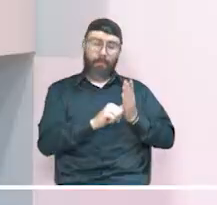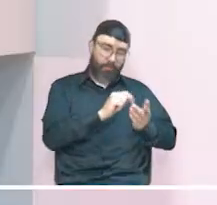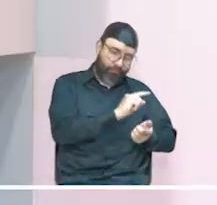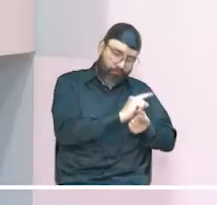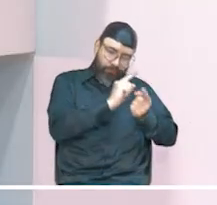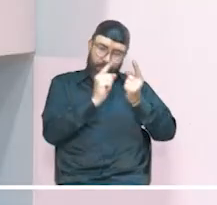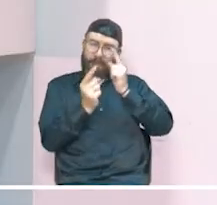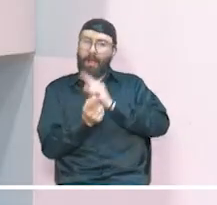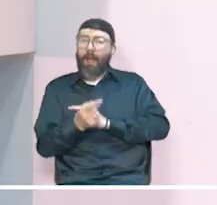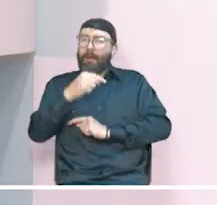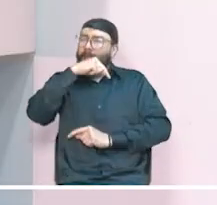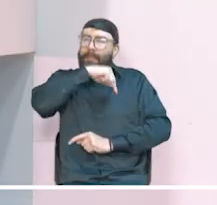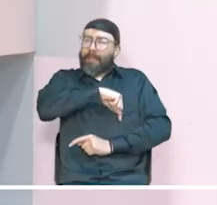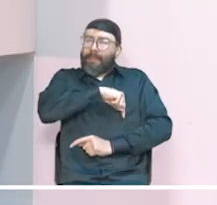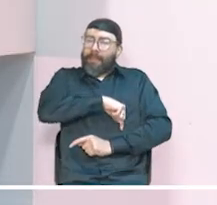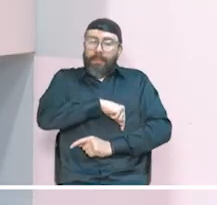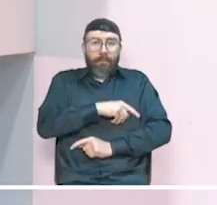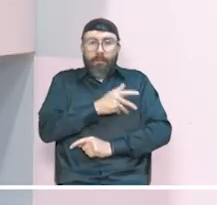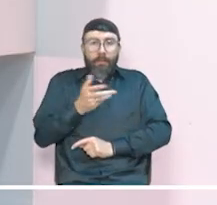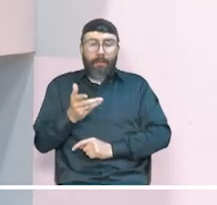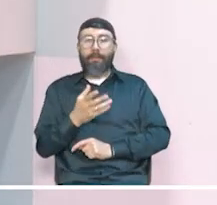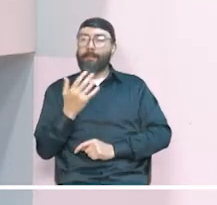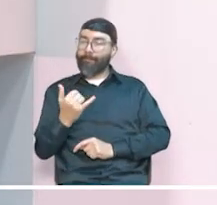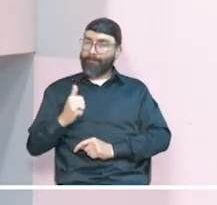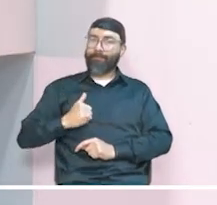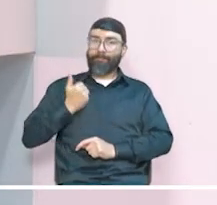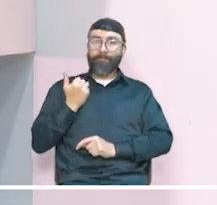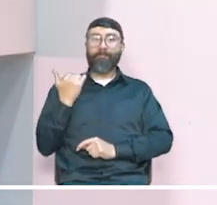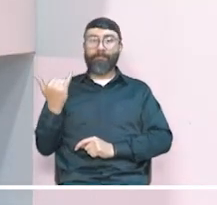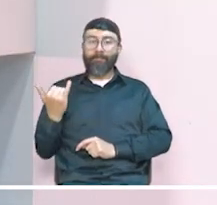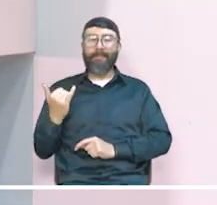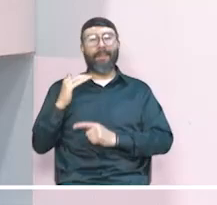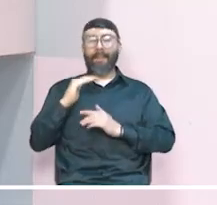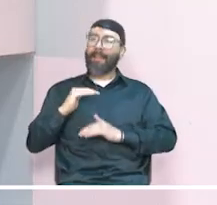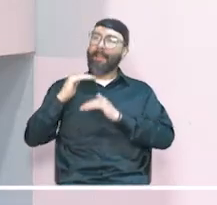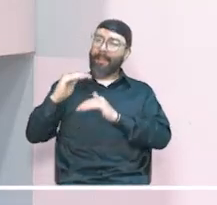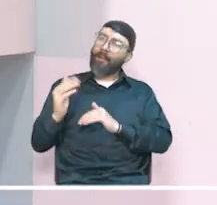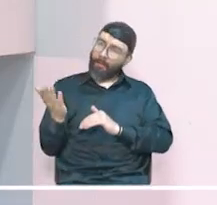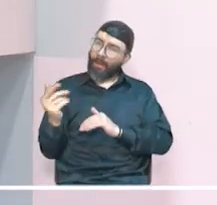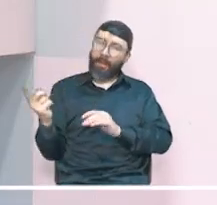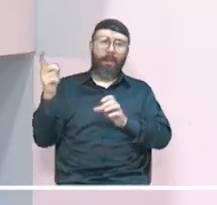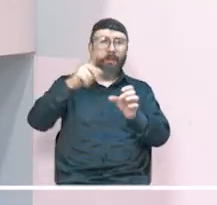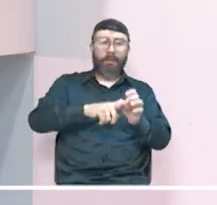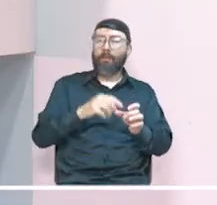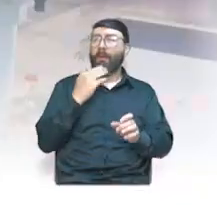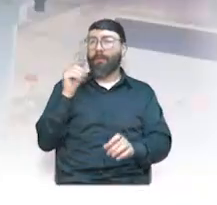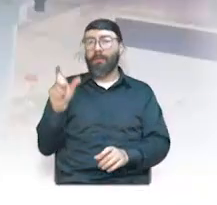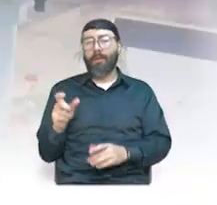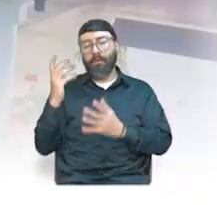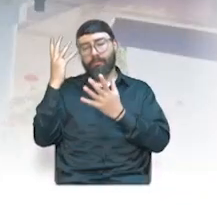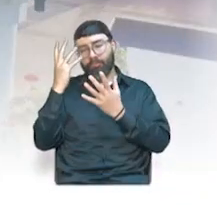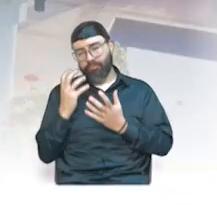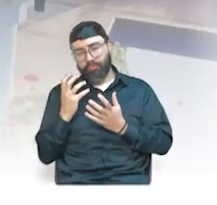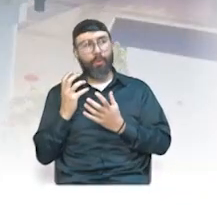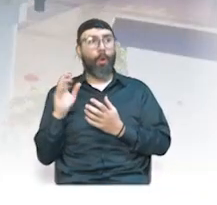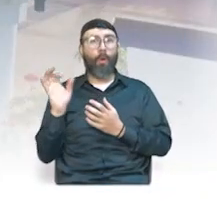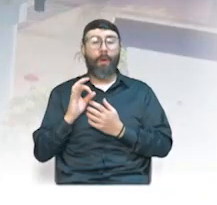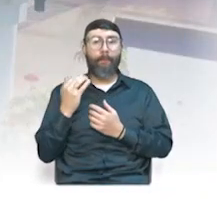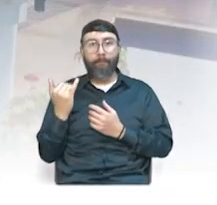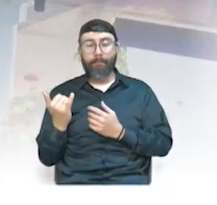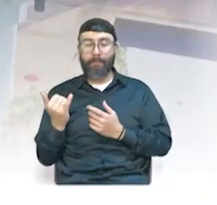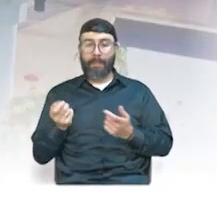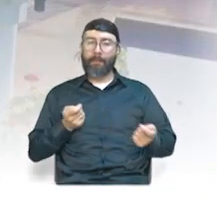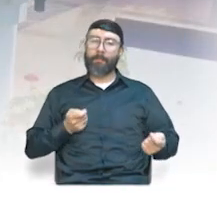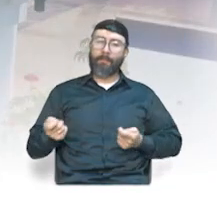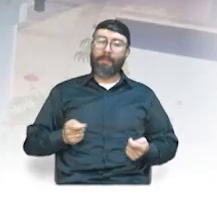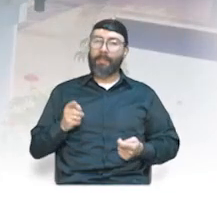el alma. Entonces, tener esta oportunidad de darle el regalo a alguien que esté en una depresión, que esté con un adecuado manejo